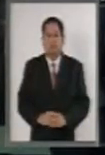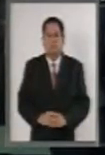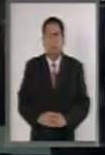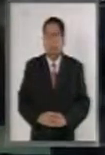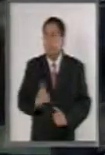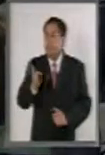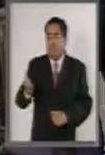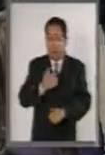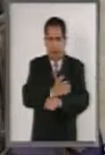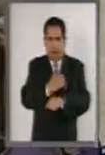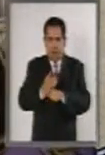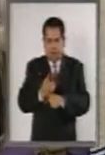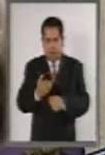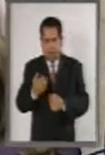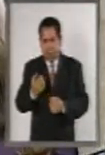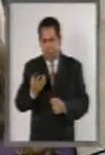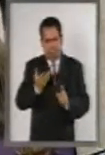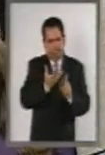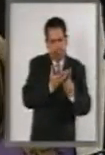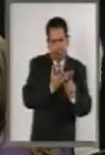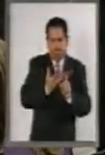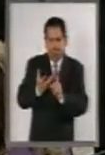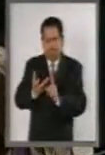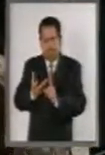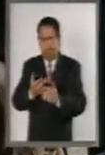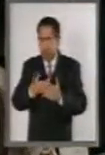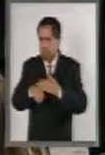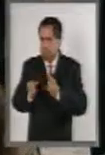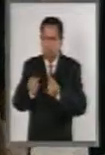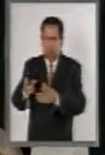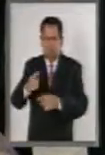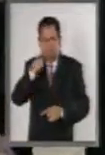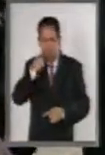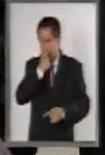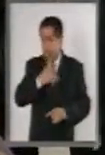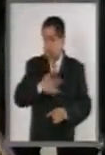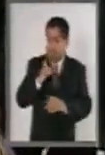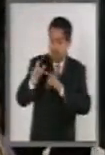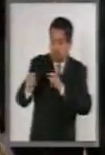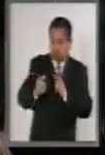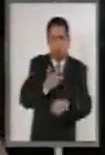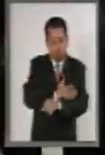comisión designada acompañe a los funcionarios cuando deseen retirarse del salón de sesiones.